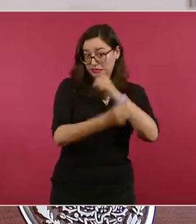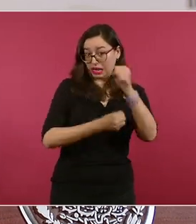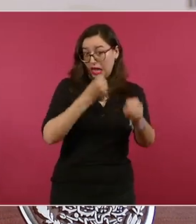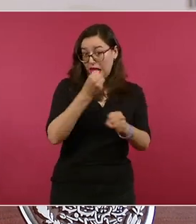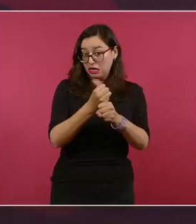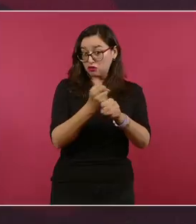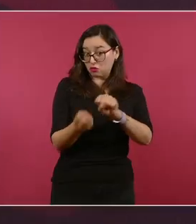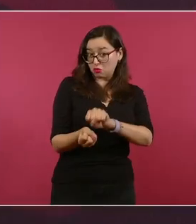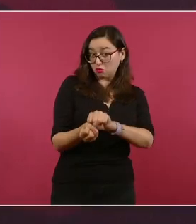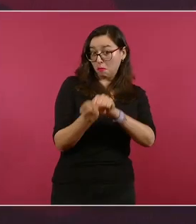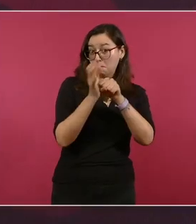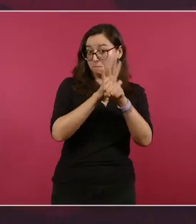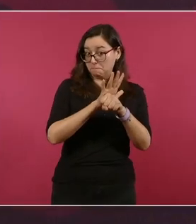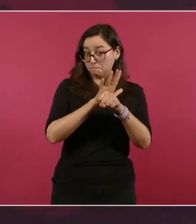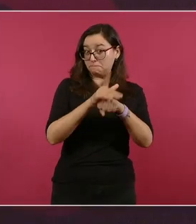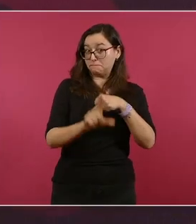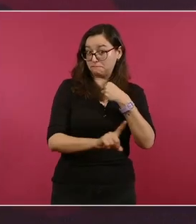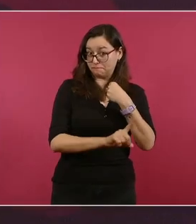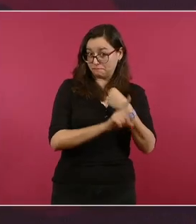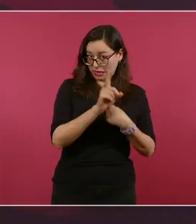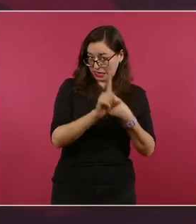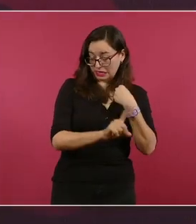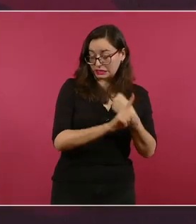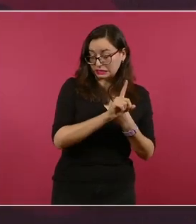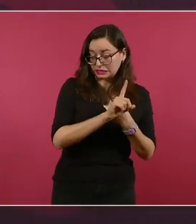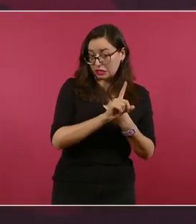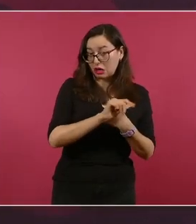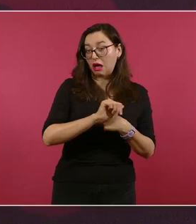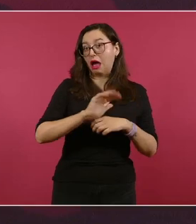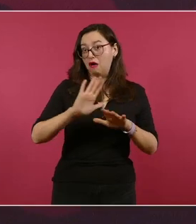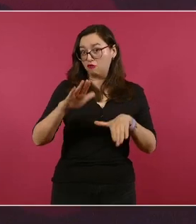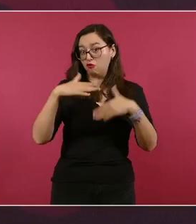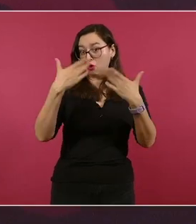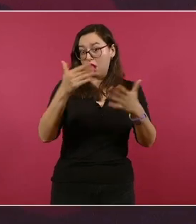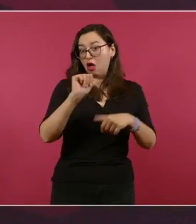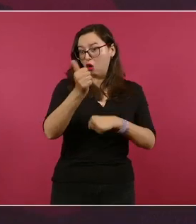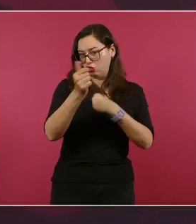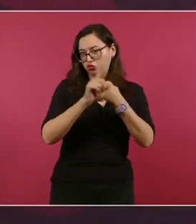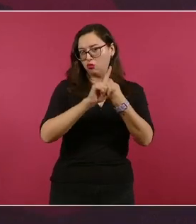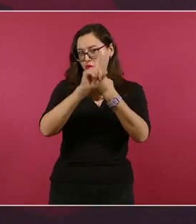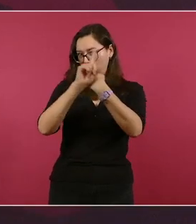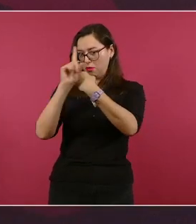problemas externos, México redujo